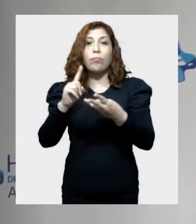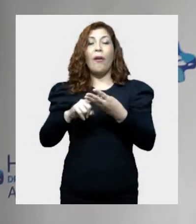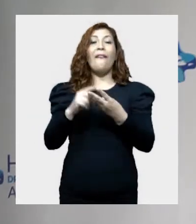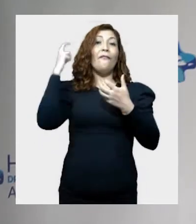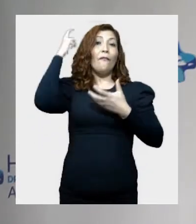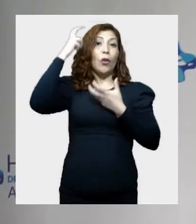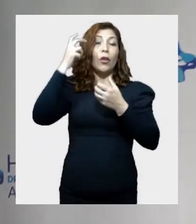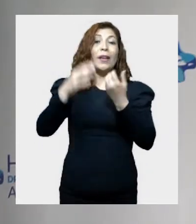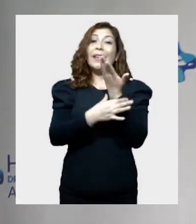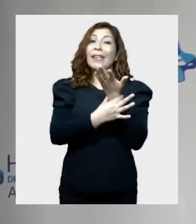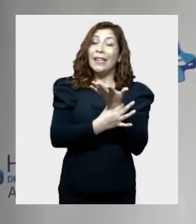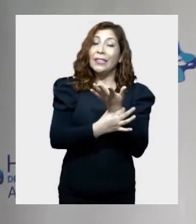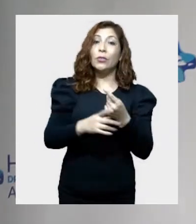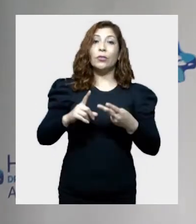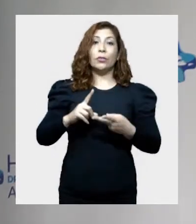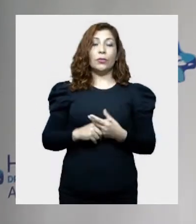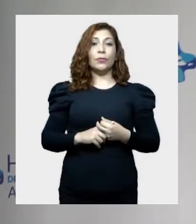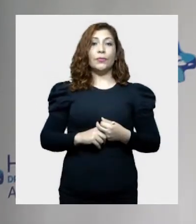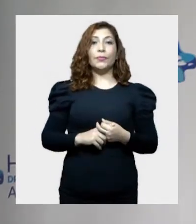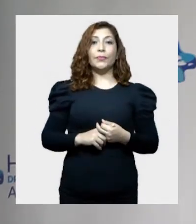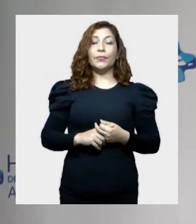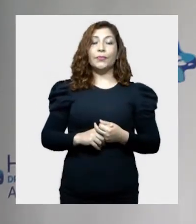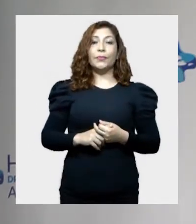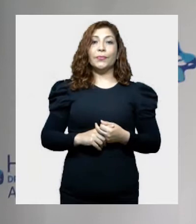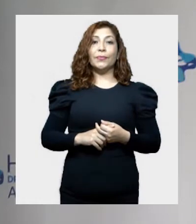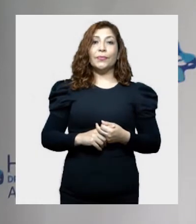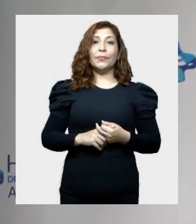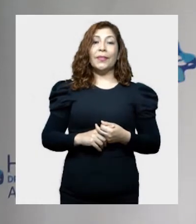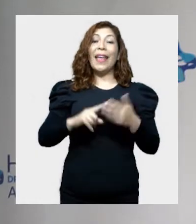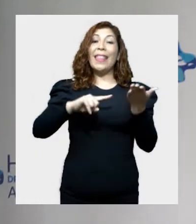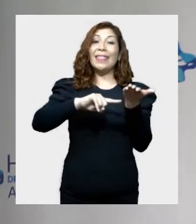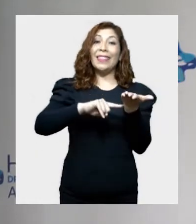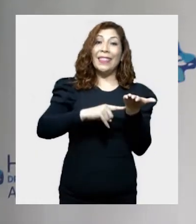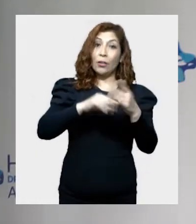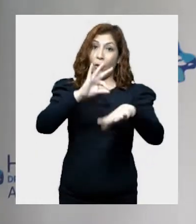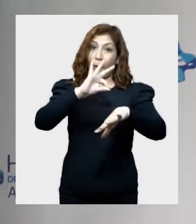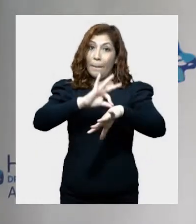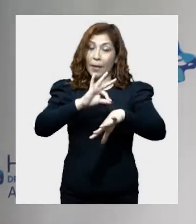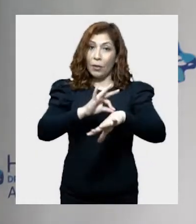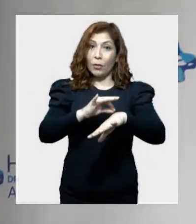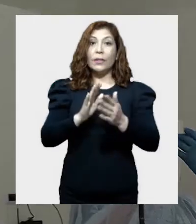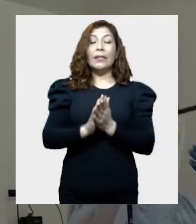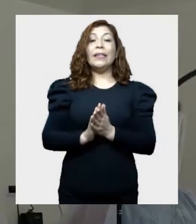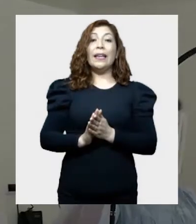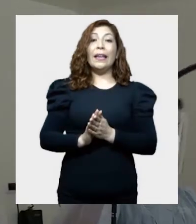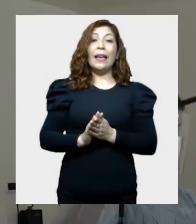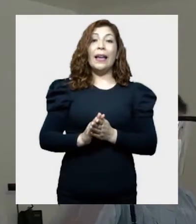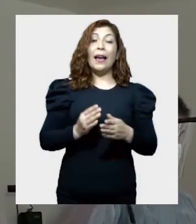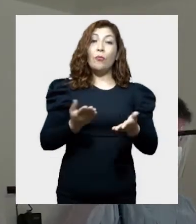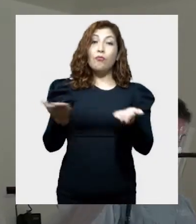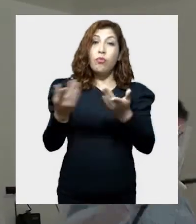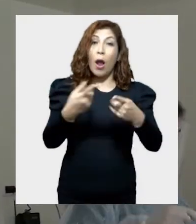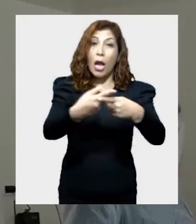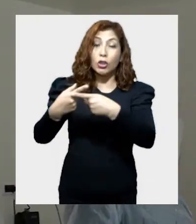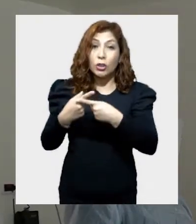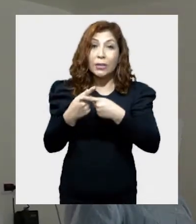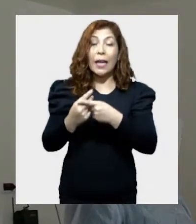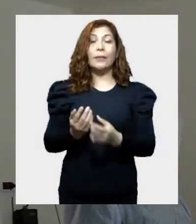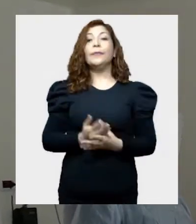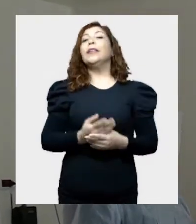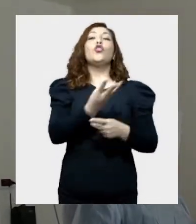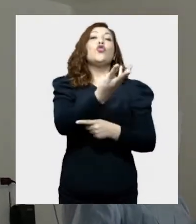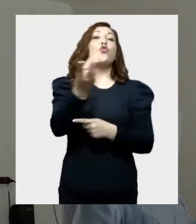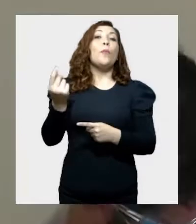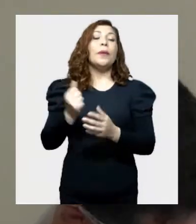fonoaudiólogos, kinesiólogos, terapeutas ocupacionales, tecnólogos médicos y asistentes sociales. Tras estos